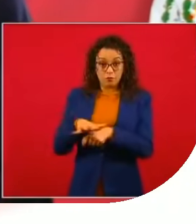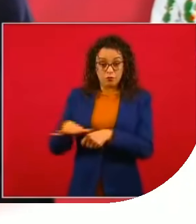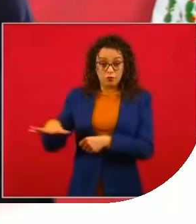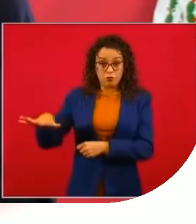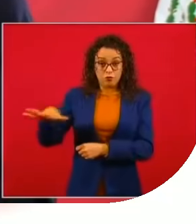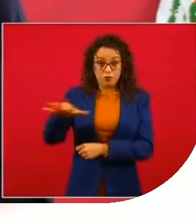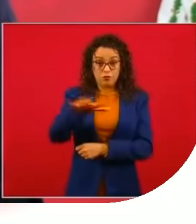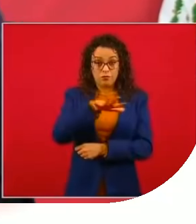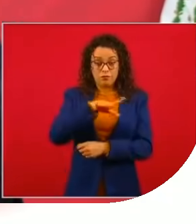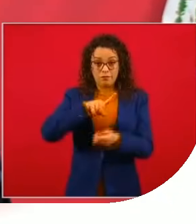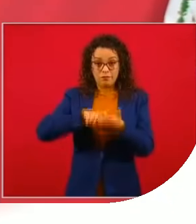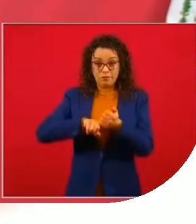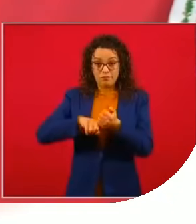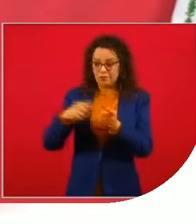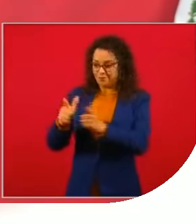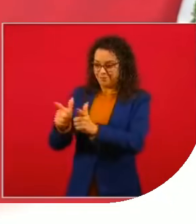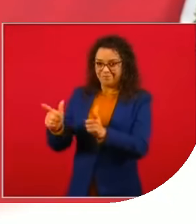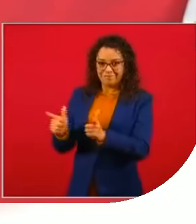conservadora